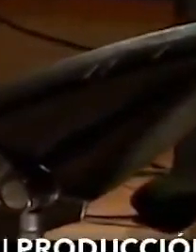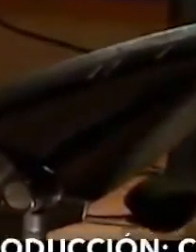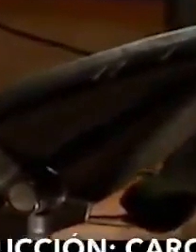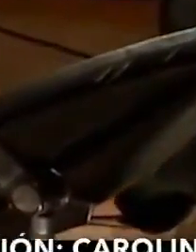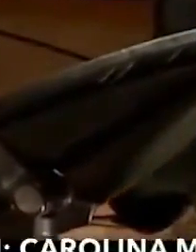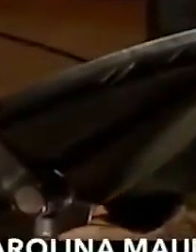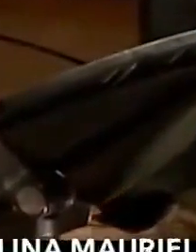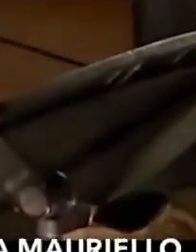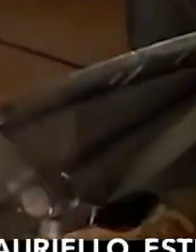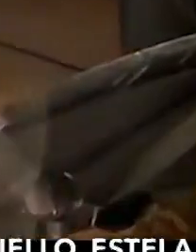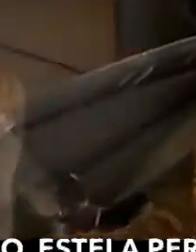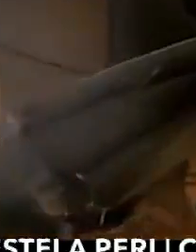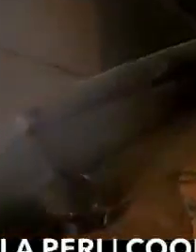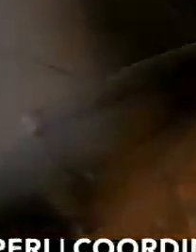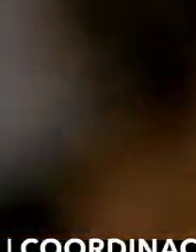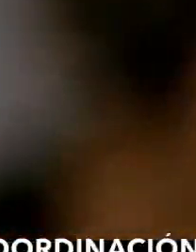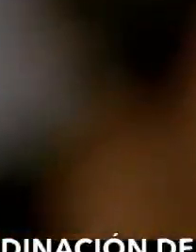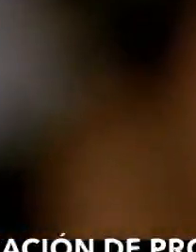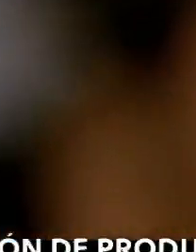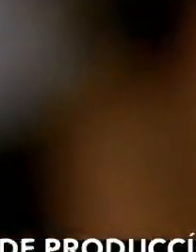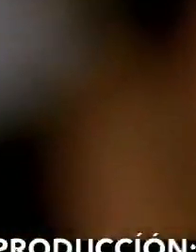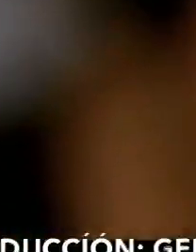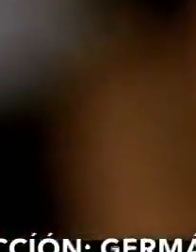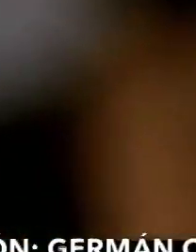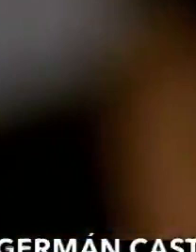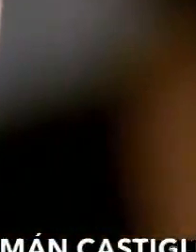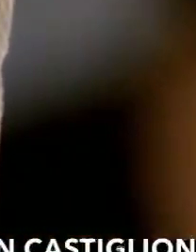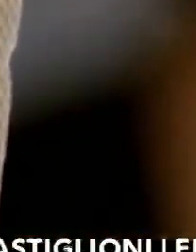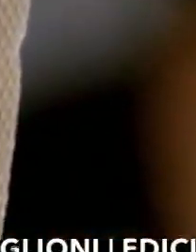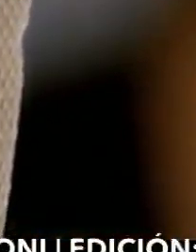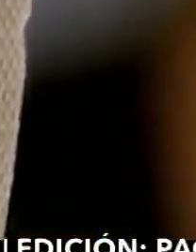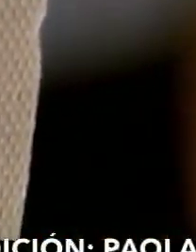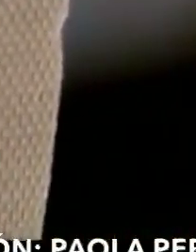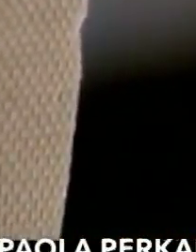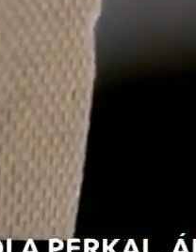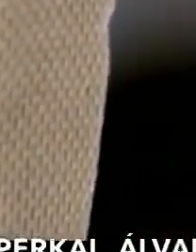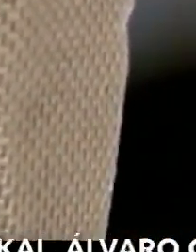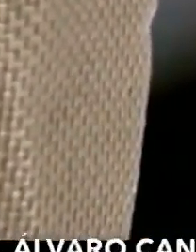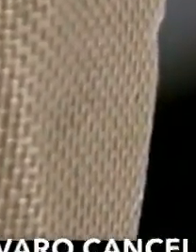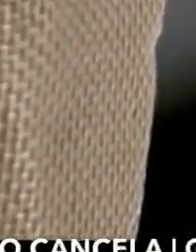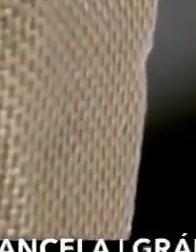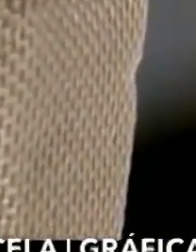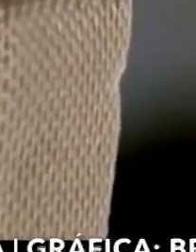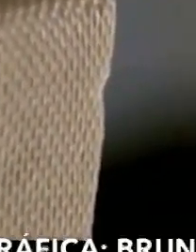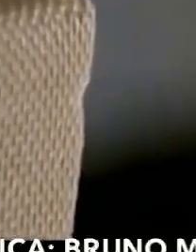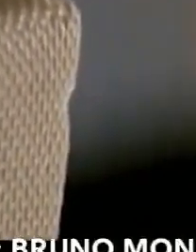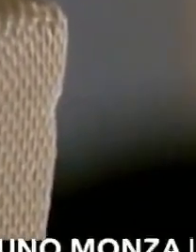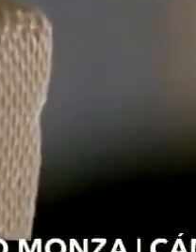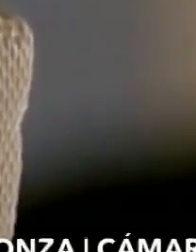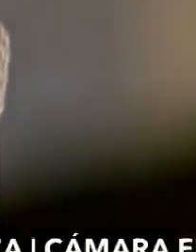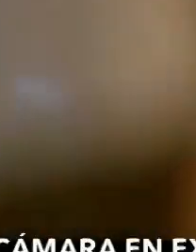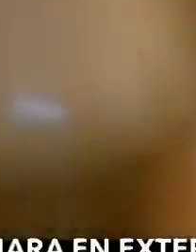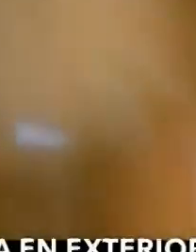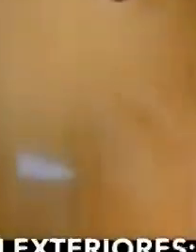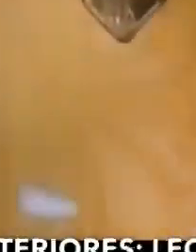Más tú puedes contar las estrellas, guardar la más bella,